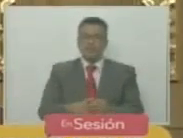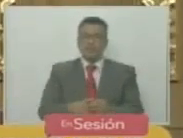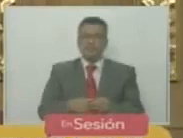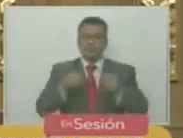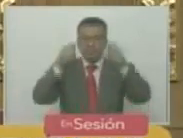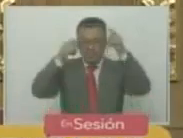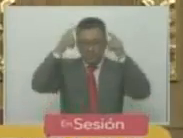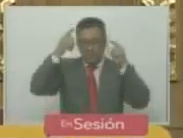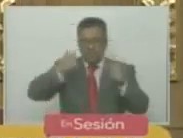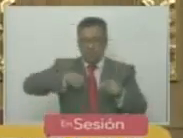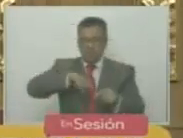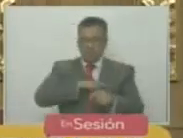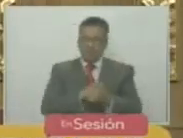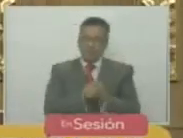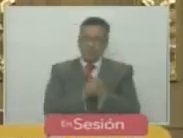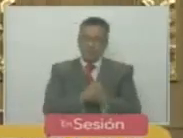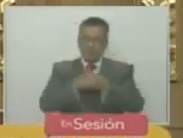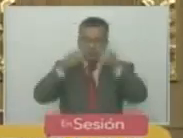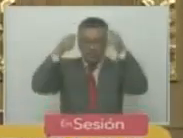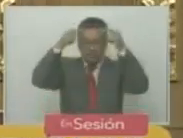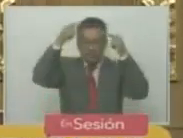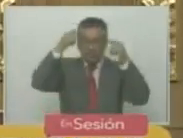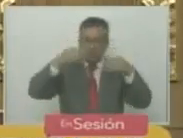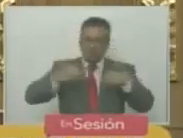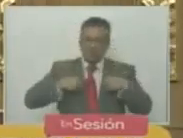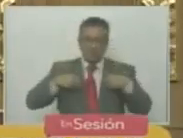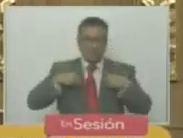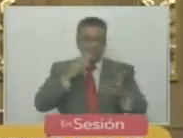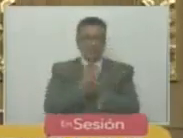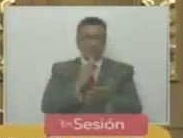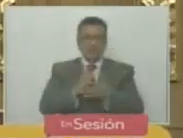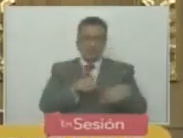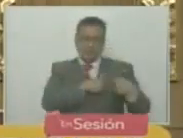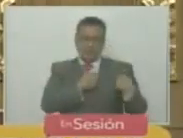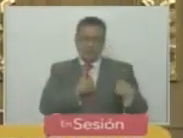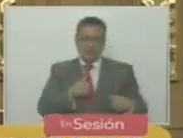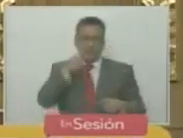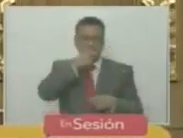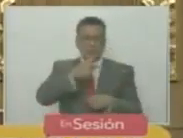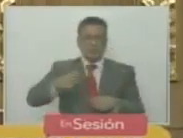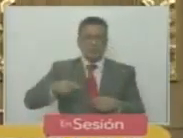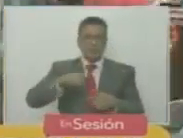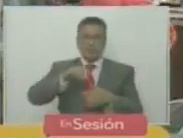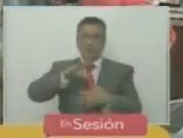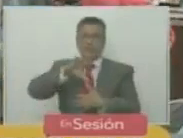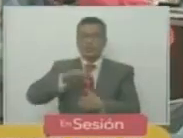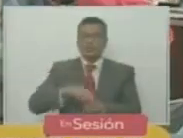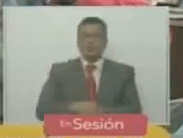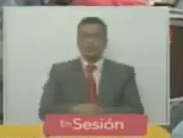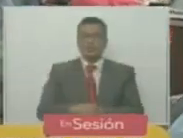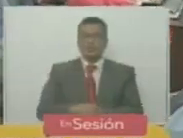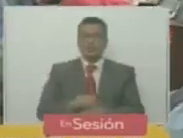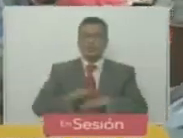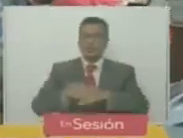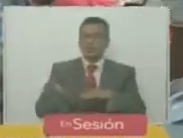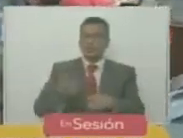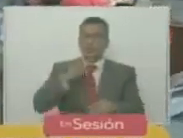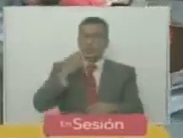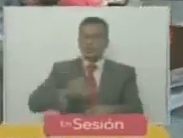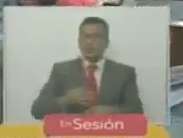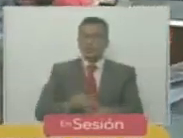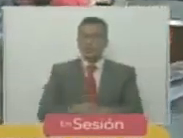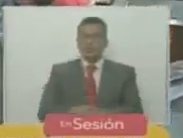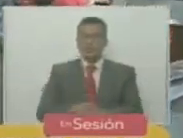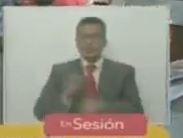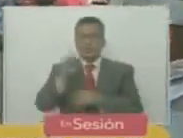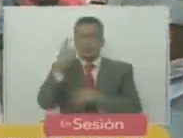Chávez, nuestro amado Chávez, vivirá para siempre en el corazón de los pueblos de estos continentes, porque fue sin duda